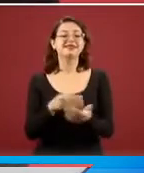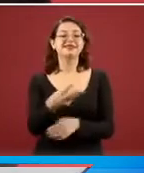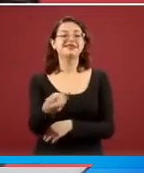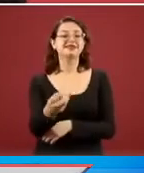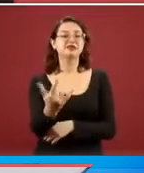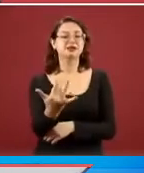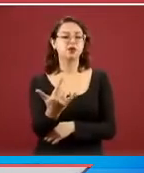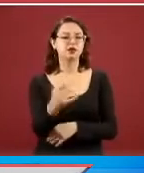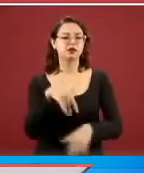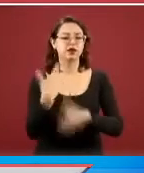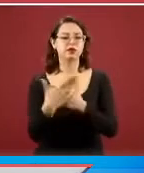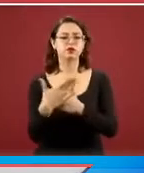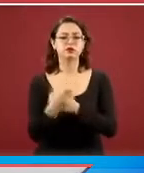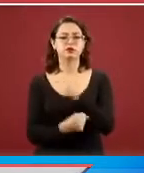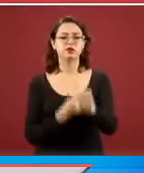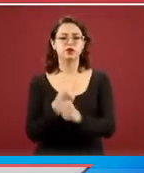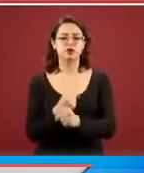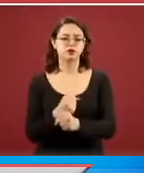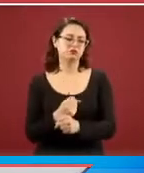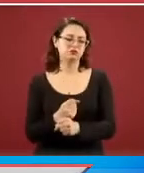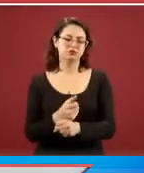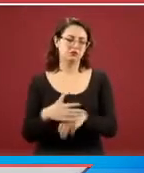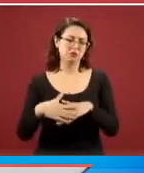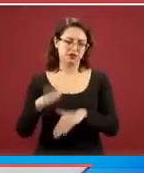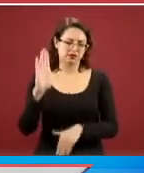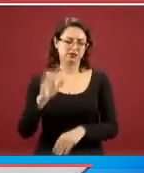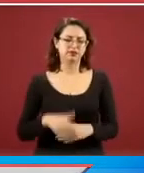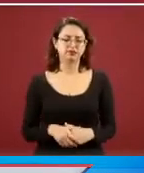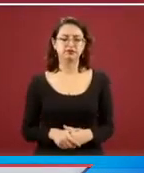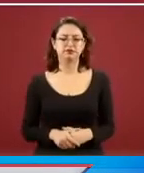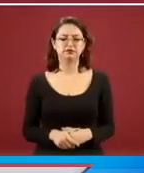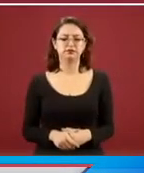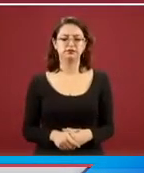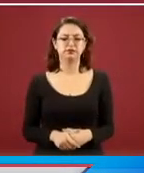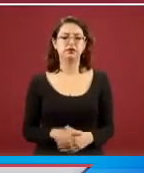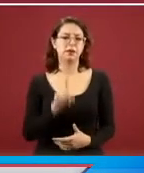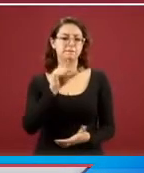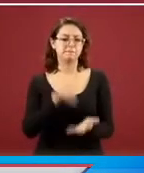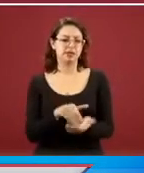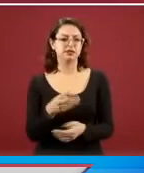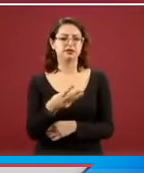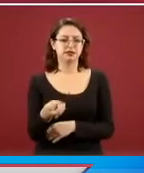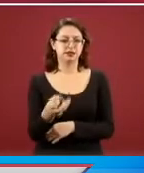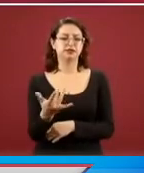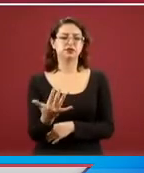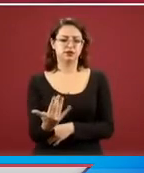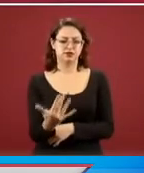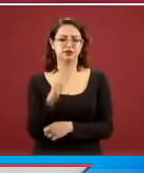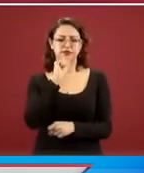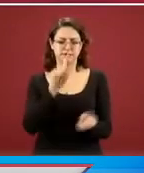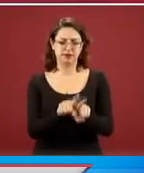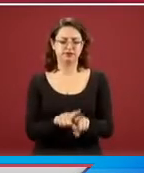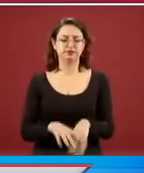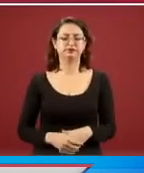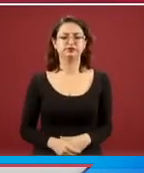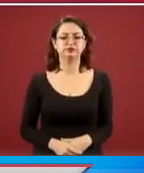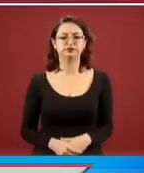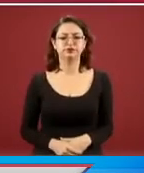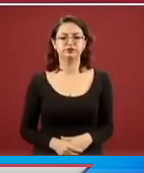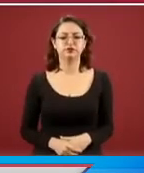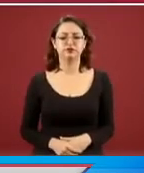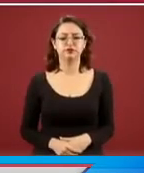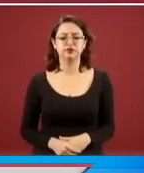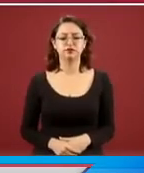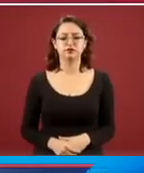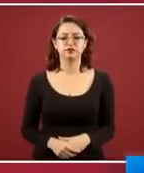banca de dimensión social, ya que solo han privilegiado las zonas en donde es redituable instalar una sucursal. Esto mismo pasa con los servicios de